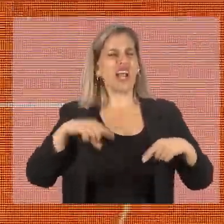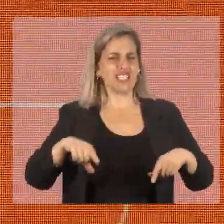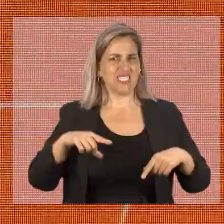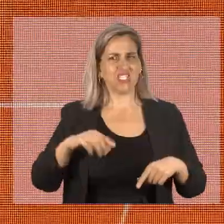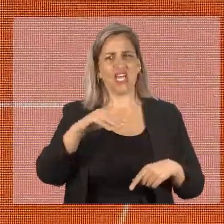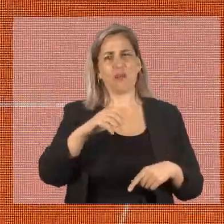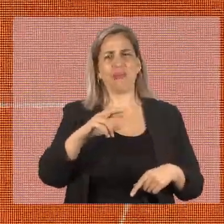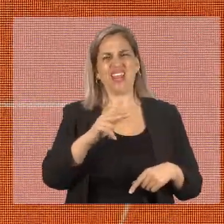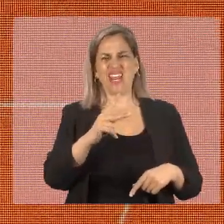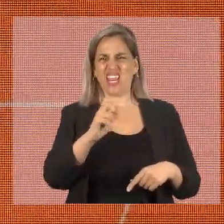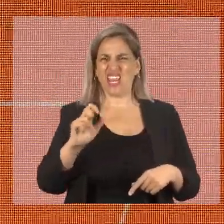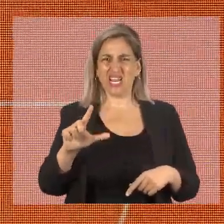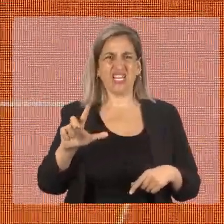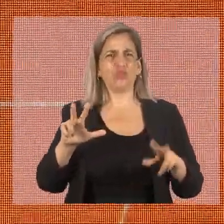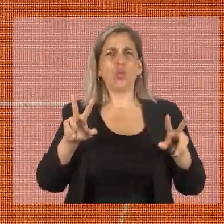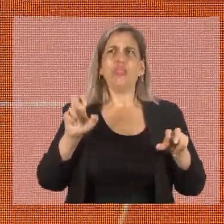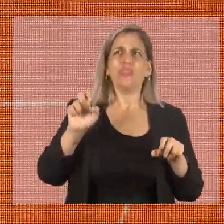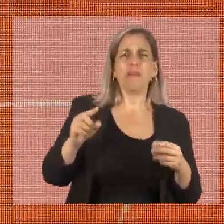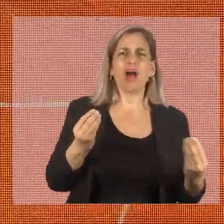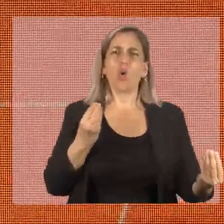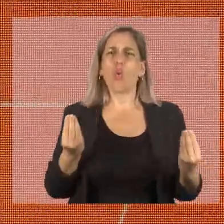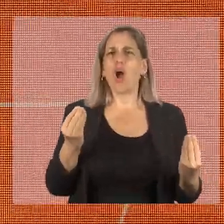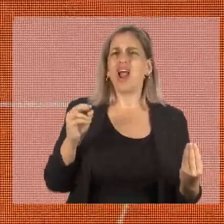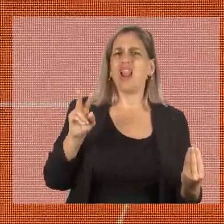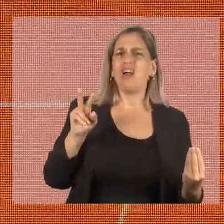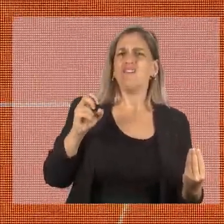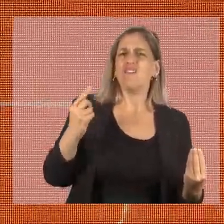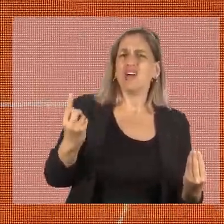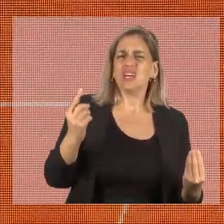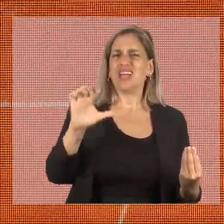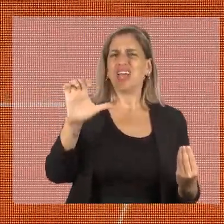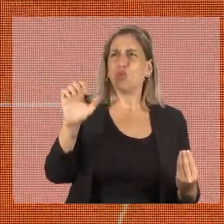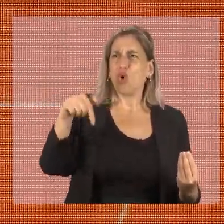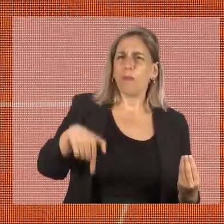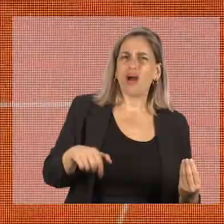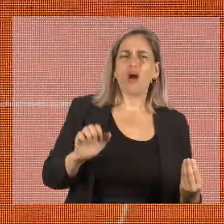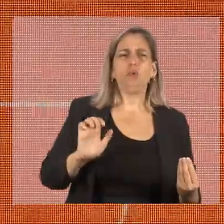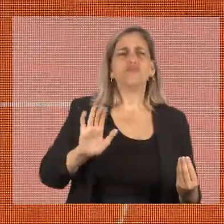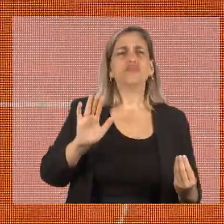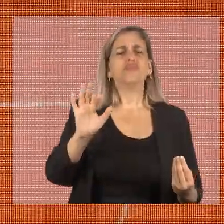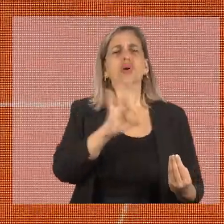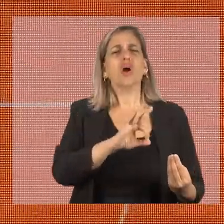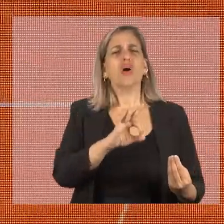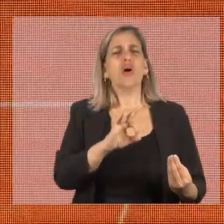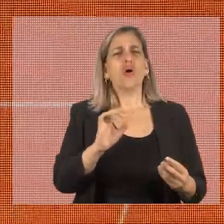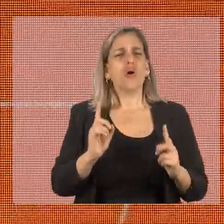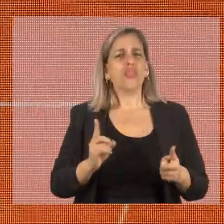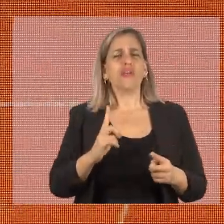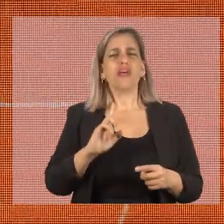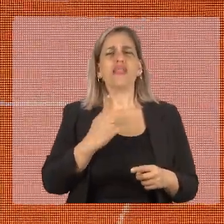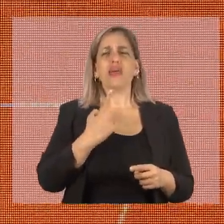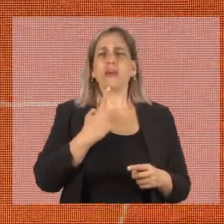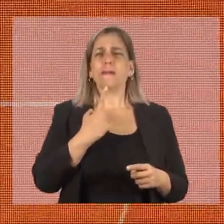le pregunté, ¿esto de los verdes es un tema de los verdes tuyo? ¿Es un tema de los verdes europeos? ¿O es un tema realmente